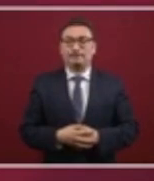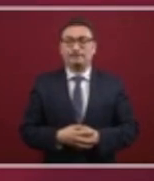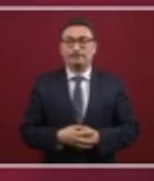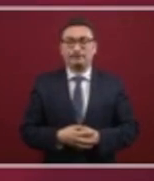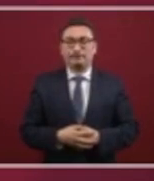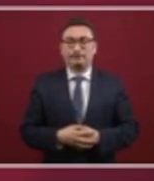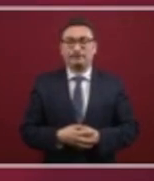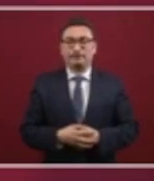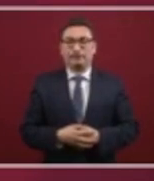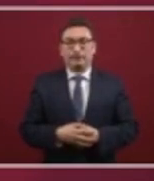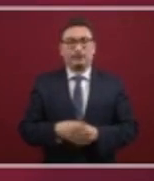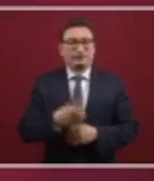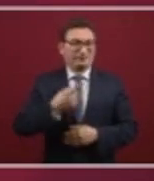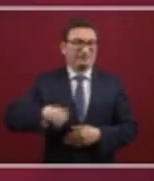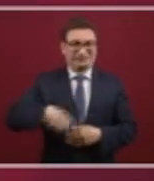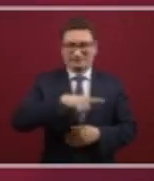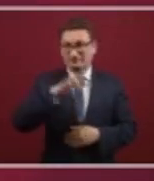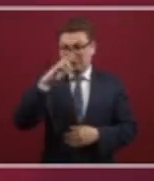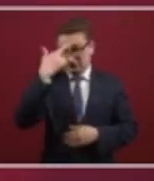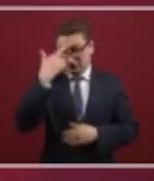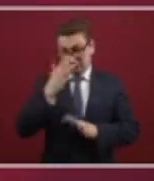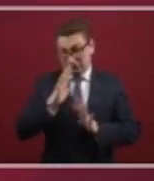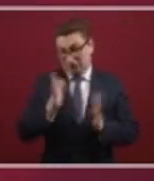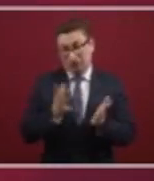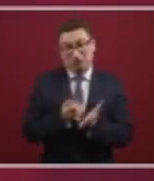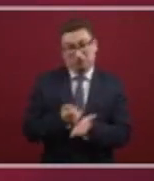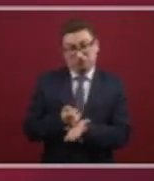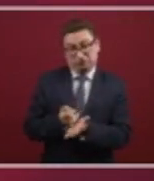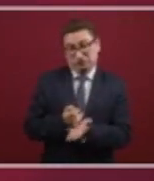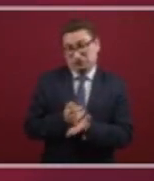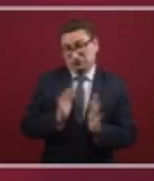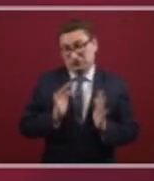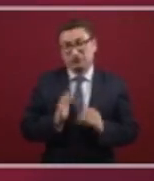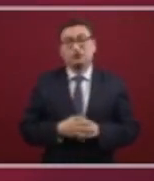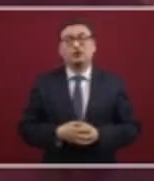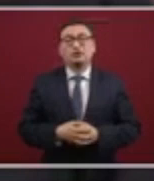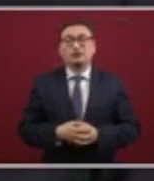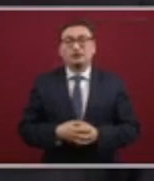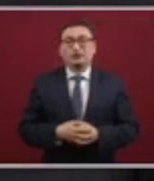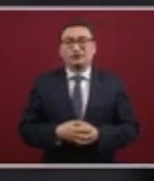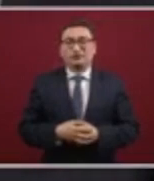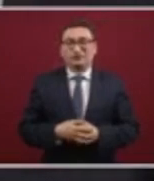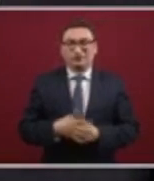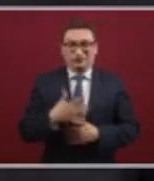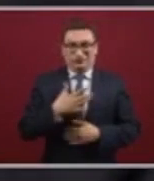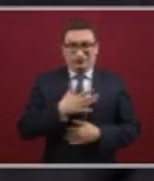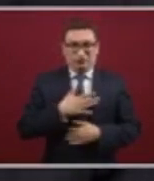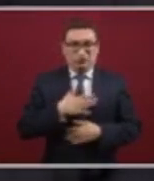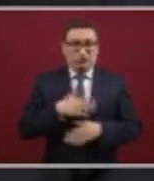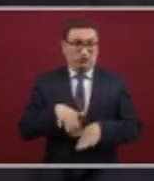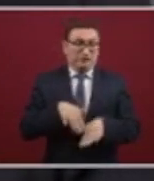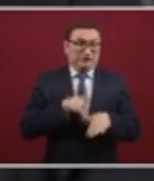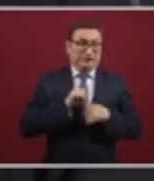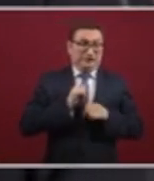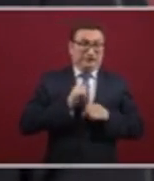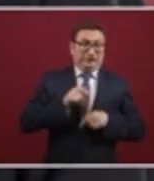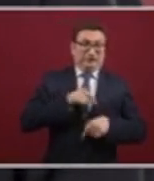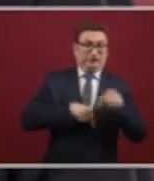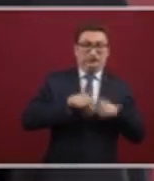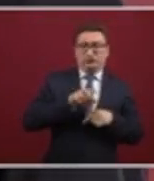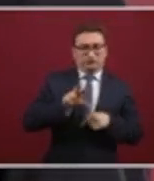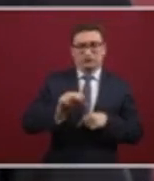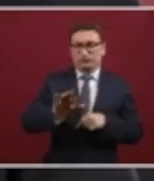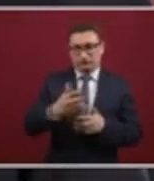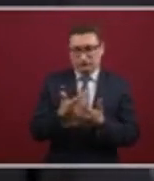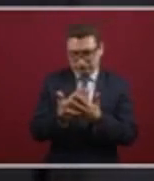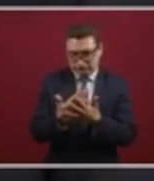hecha la apuesta, o sea, no me estoy echando para atrás, o sea, nada más vamos a